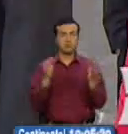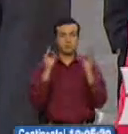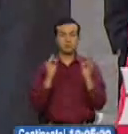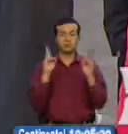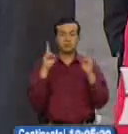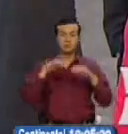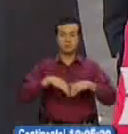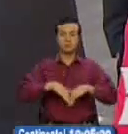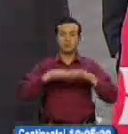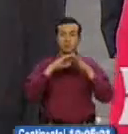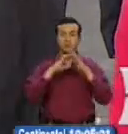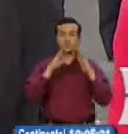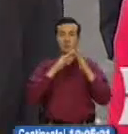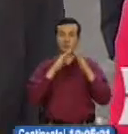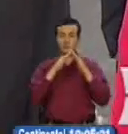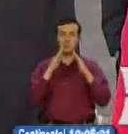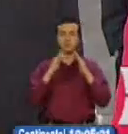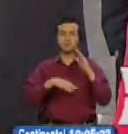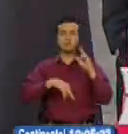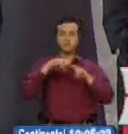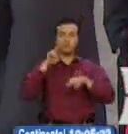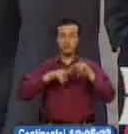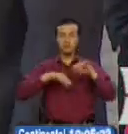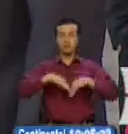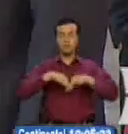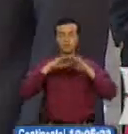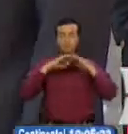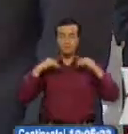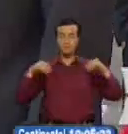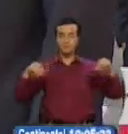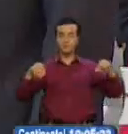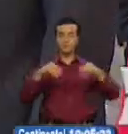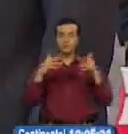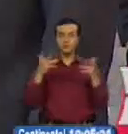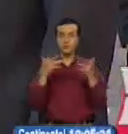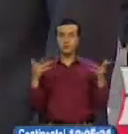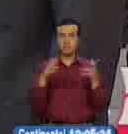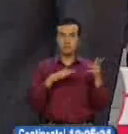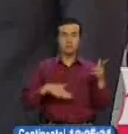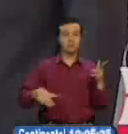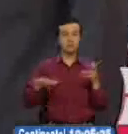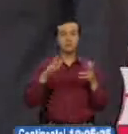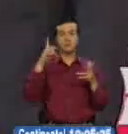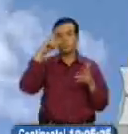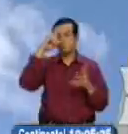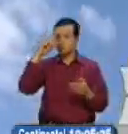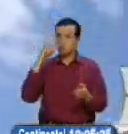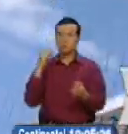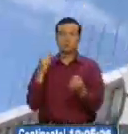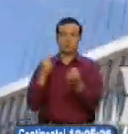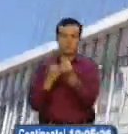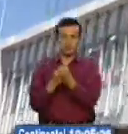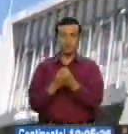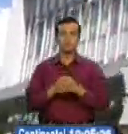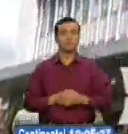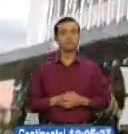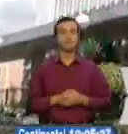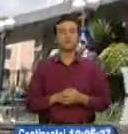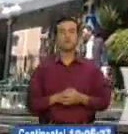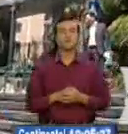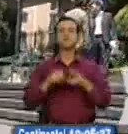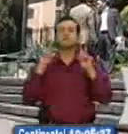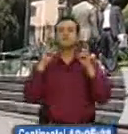es recuperación de vivienda, reconstrucción y reasentamiento en terrenos urbanizados por el Estado. También se abordaron